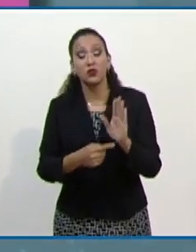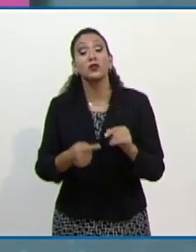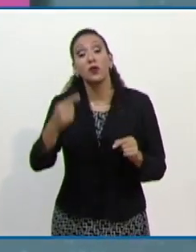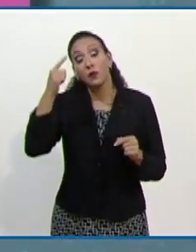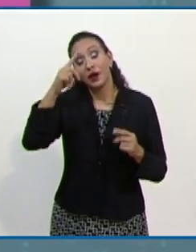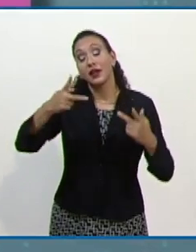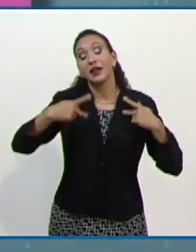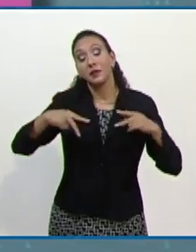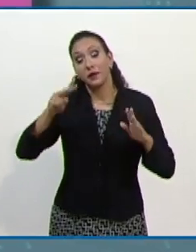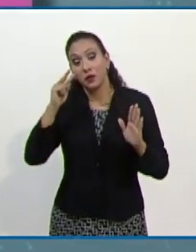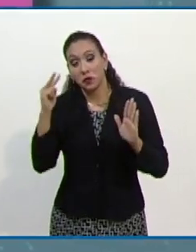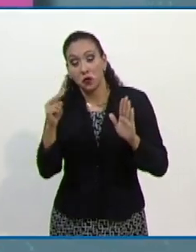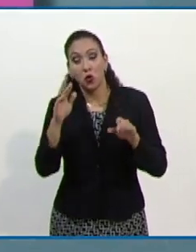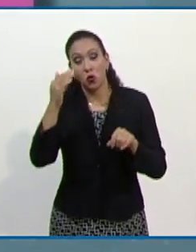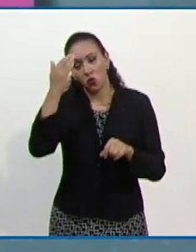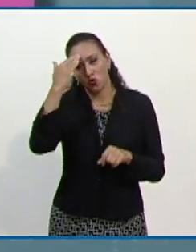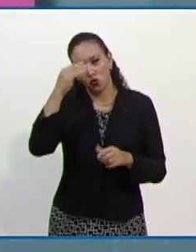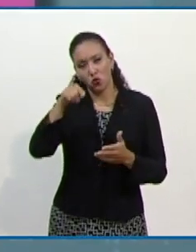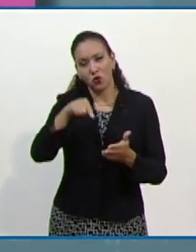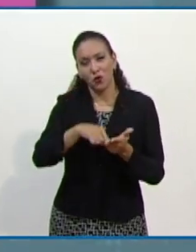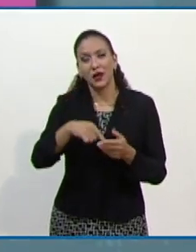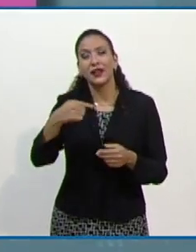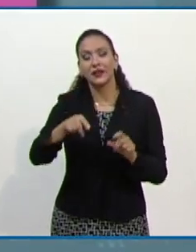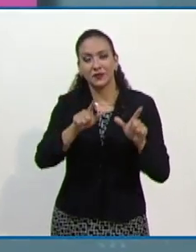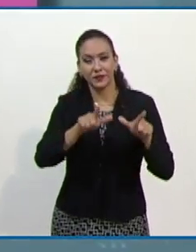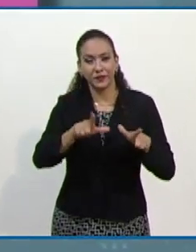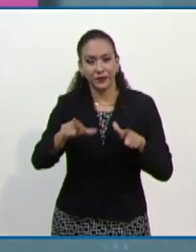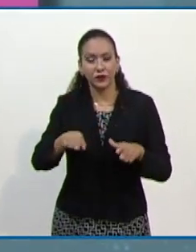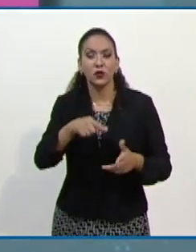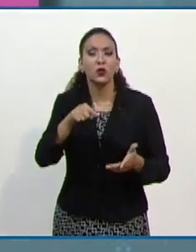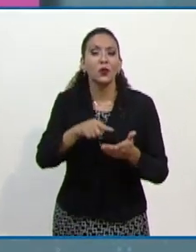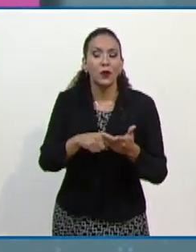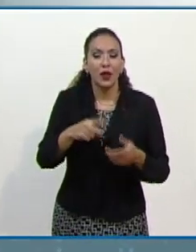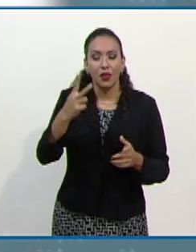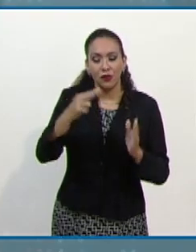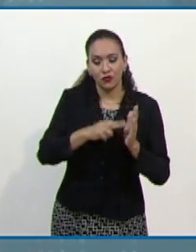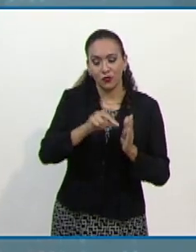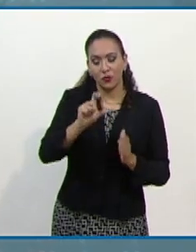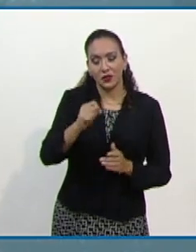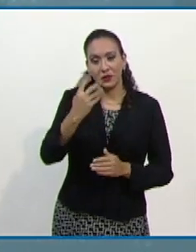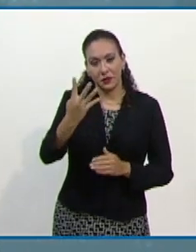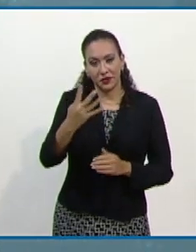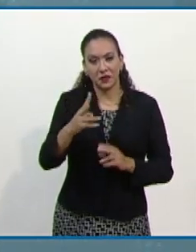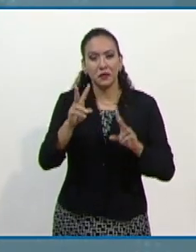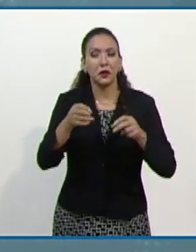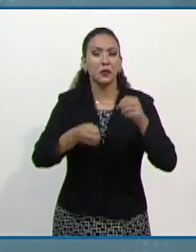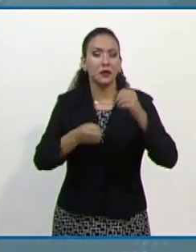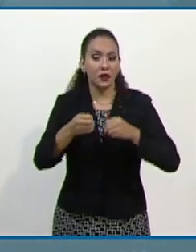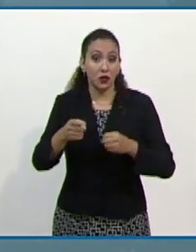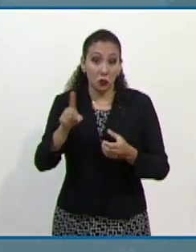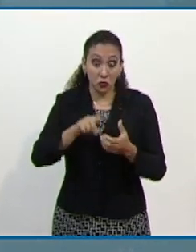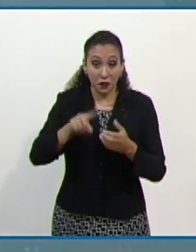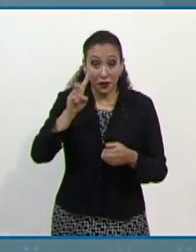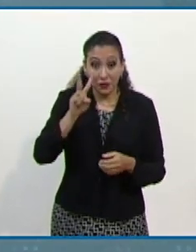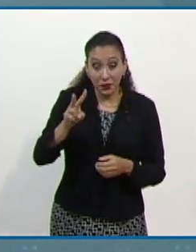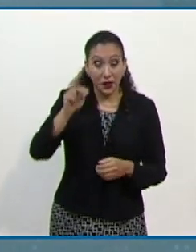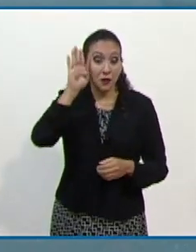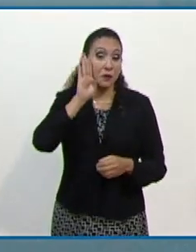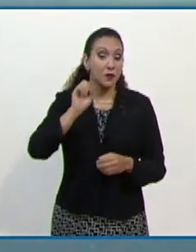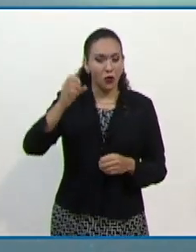federal el micrositio Reforma Judicial 2024, en el que se podrán encontrar las reflexiones de las y los